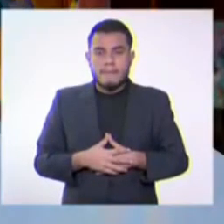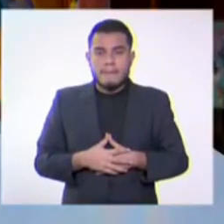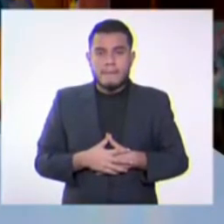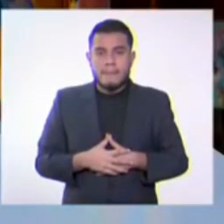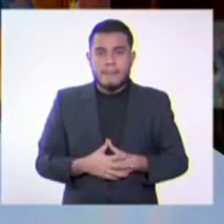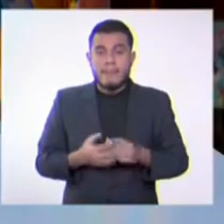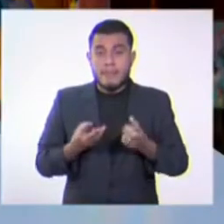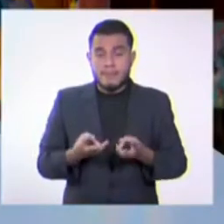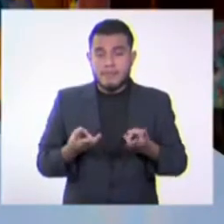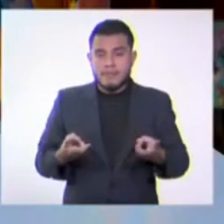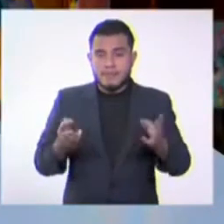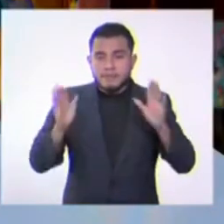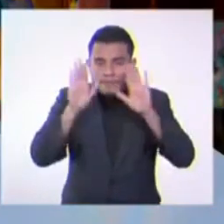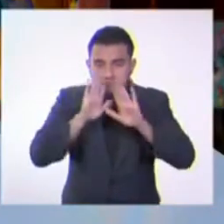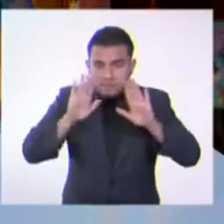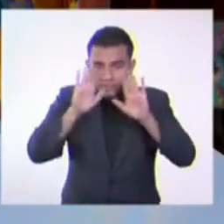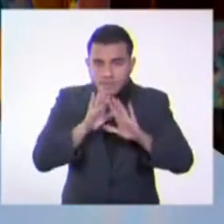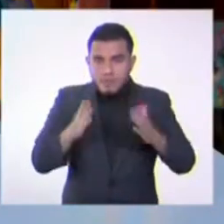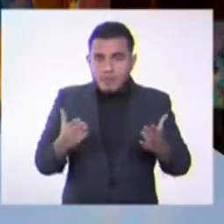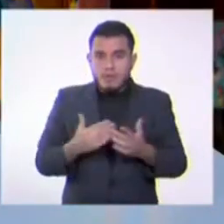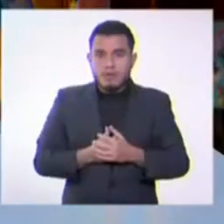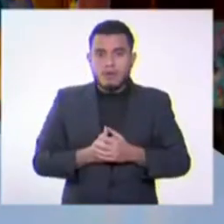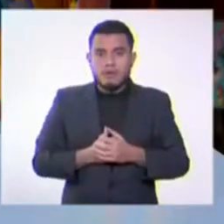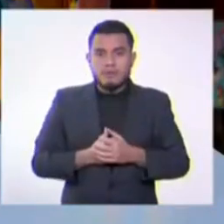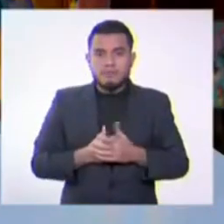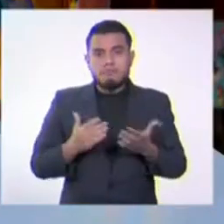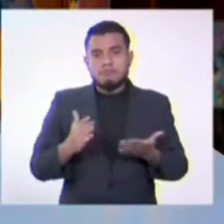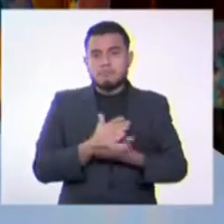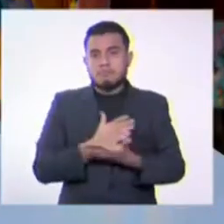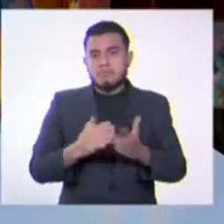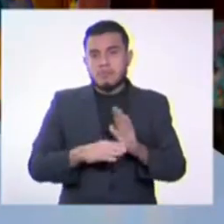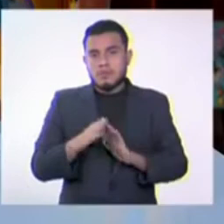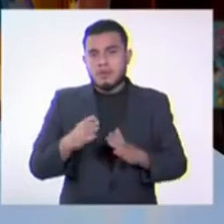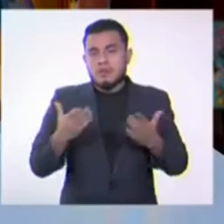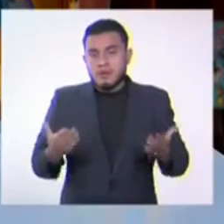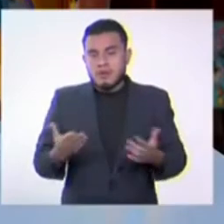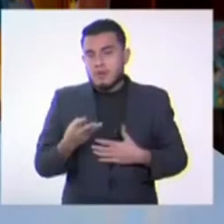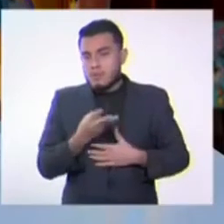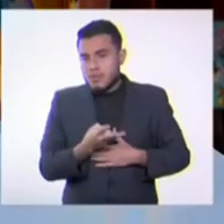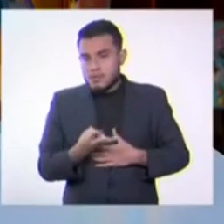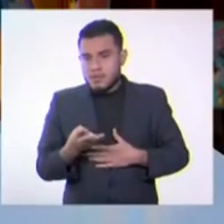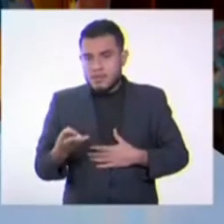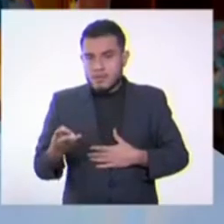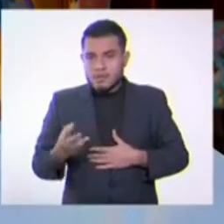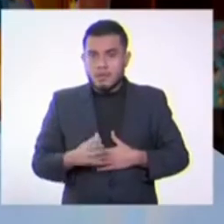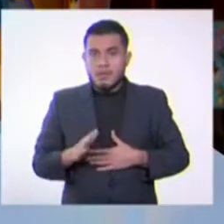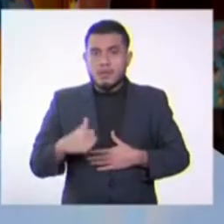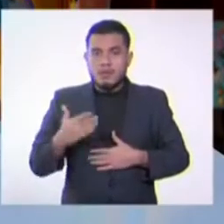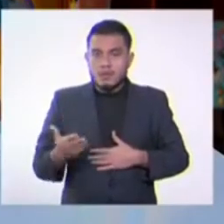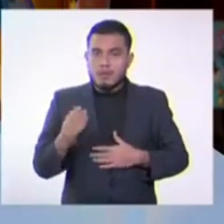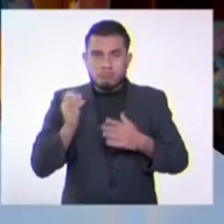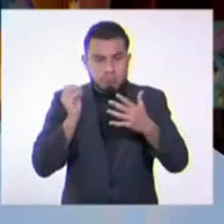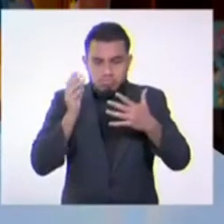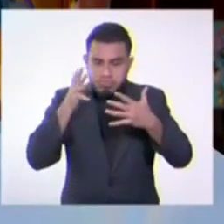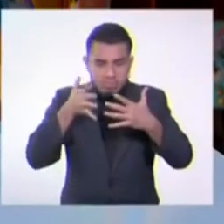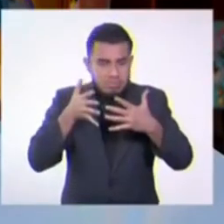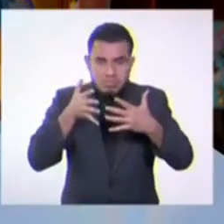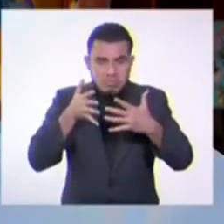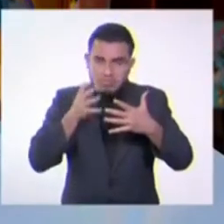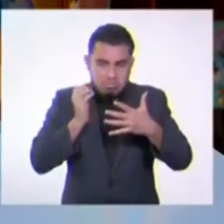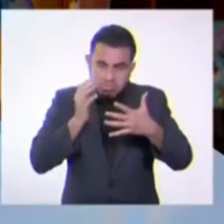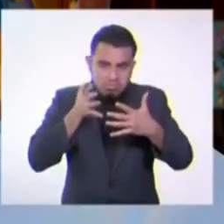Los materiales opacos no son nada más que aquellos materiales que impiden el paso de la